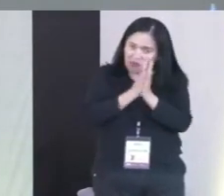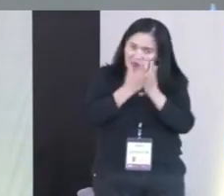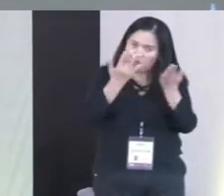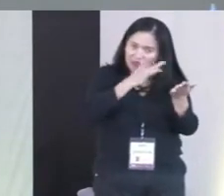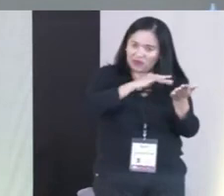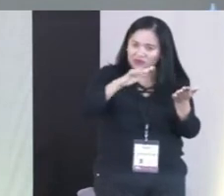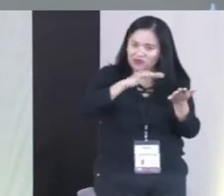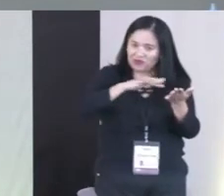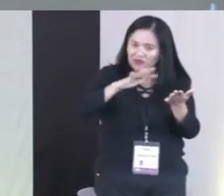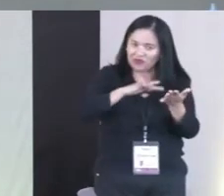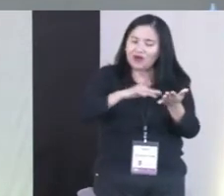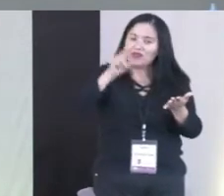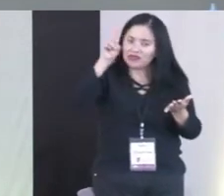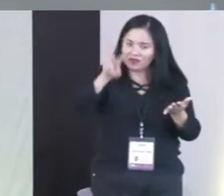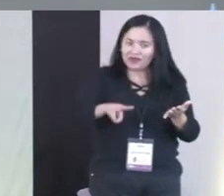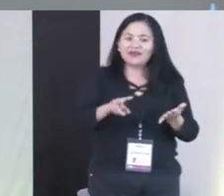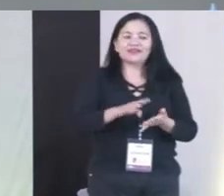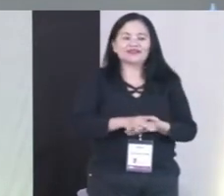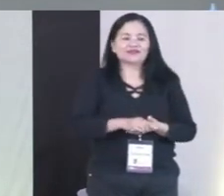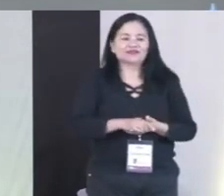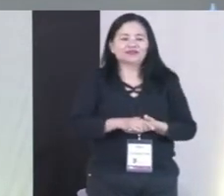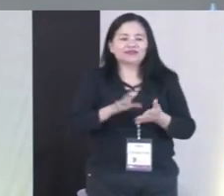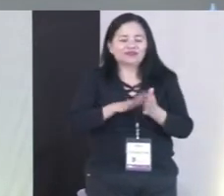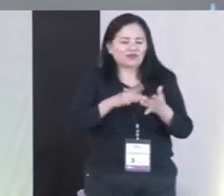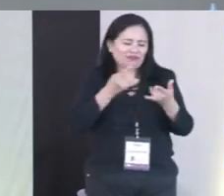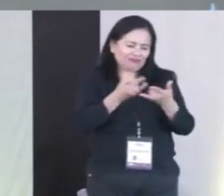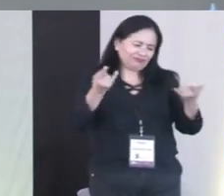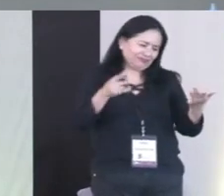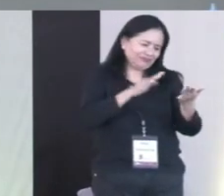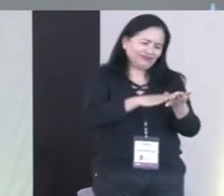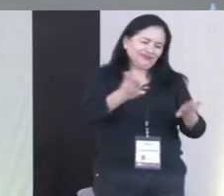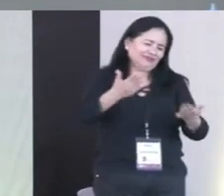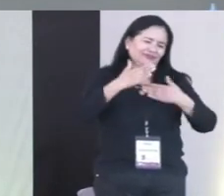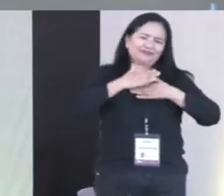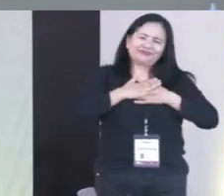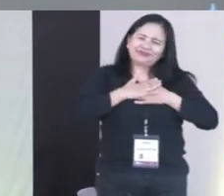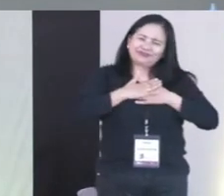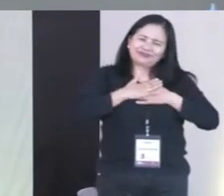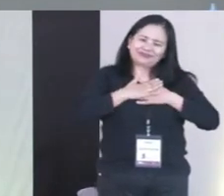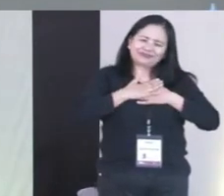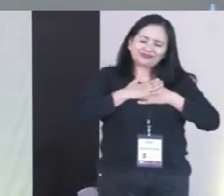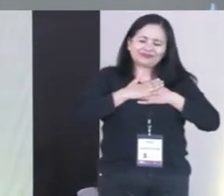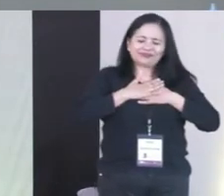porque es una historia de amor y es una historia,